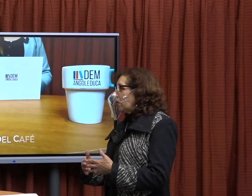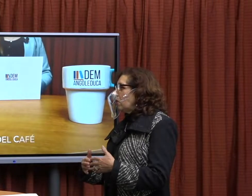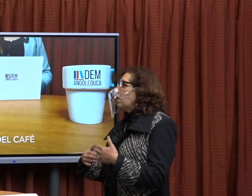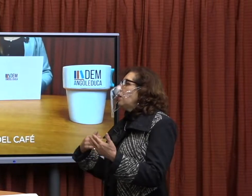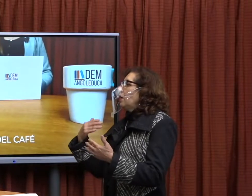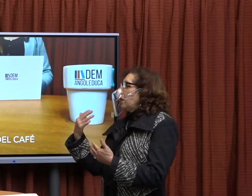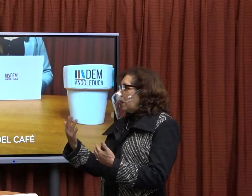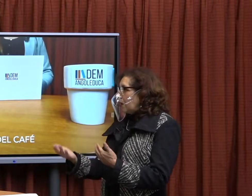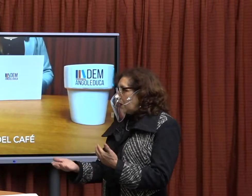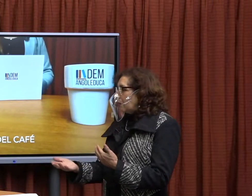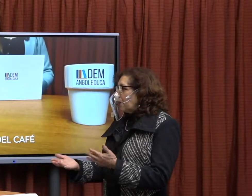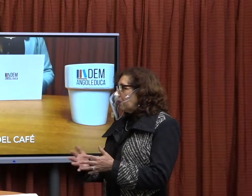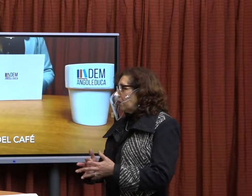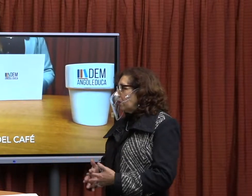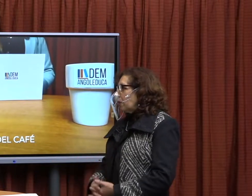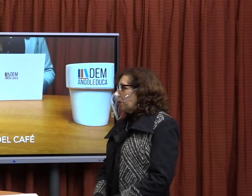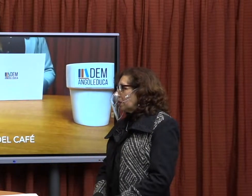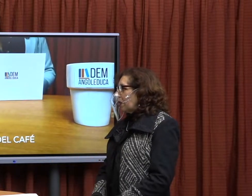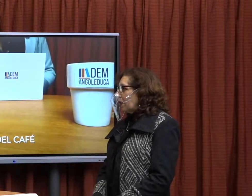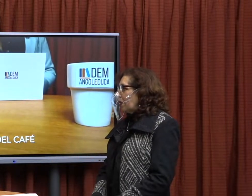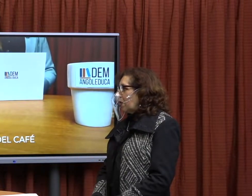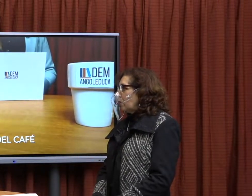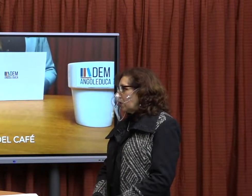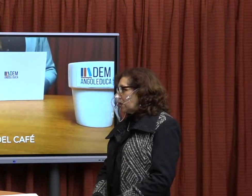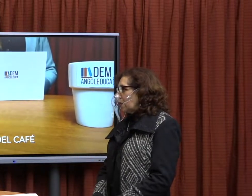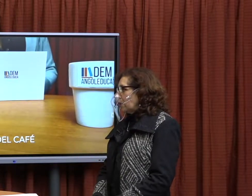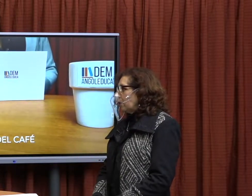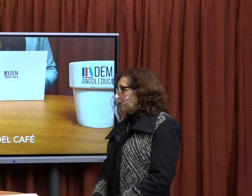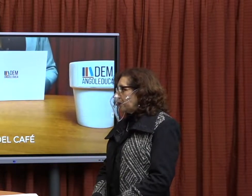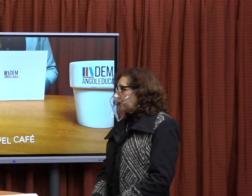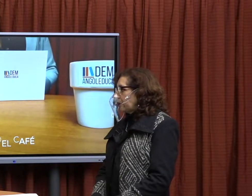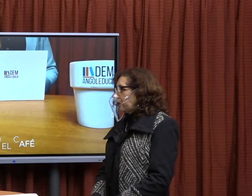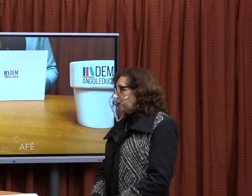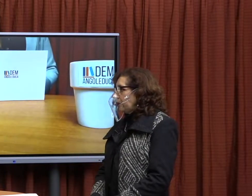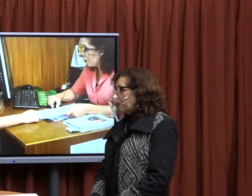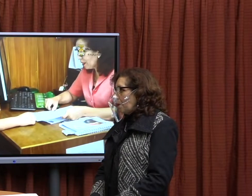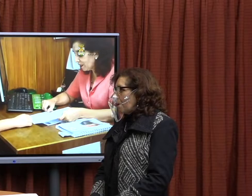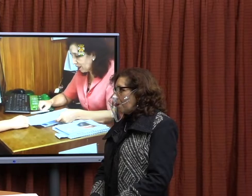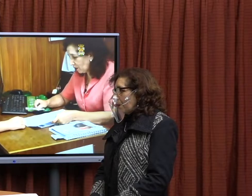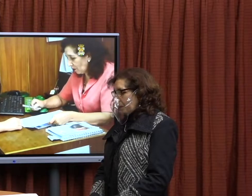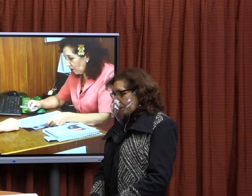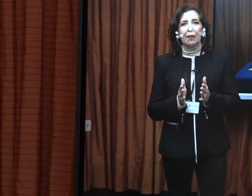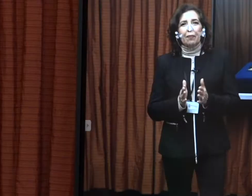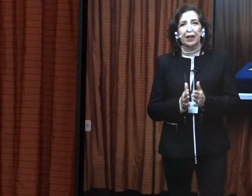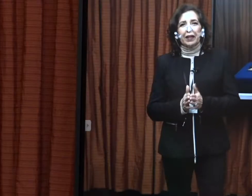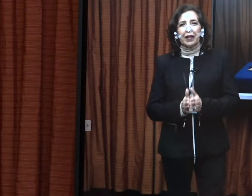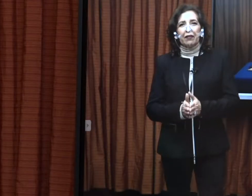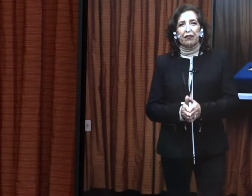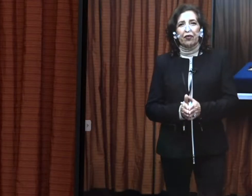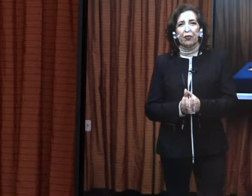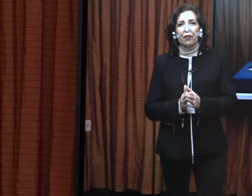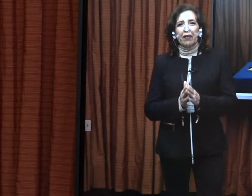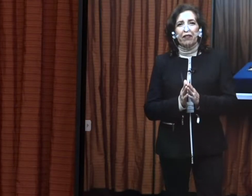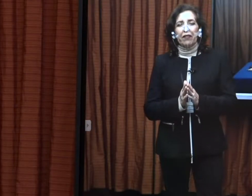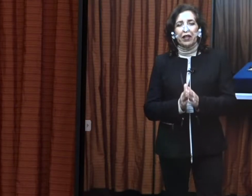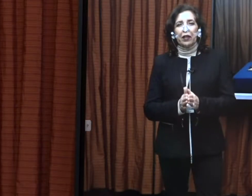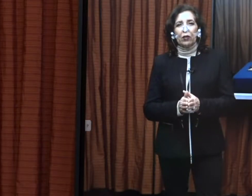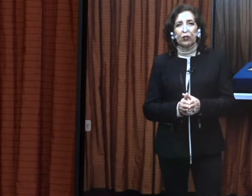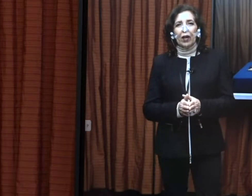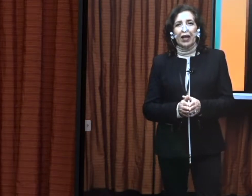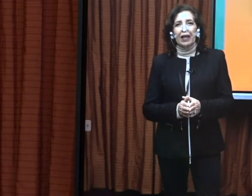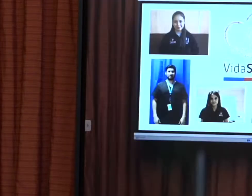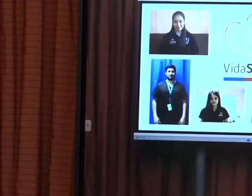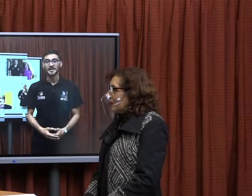ministerio fueron traspasadas a los municipios respectivos. Perfecto. Podemos observar una